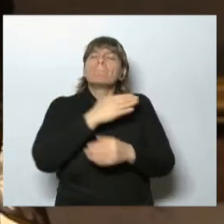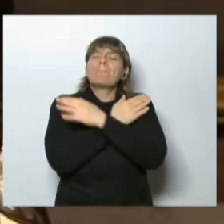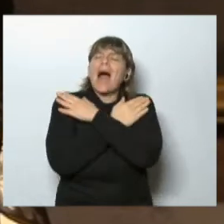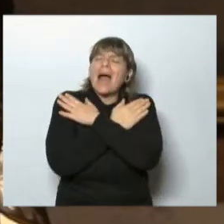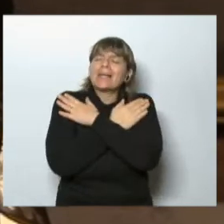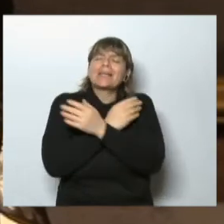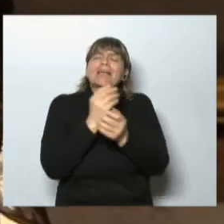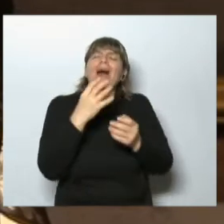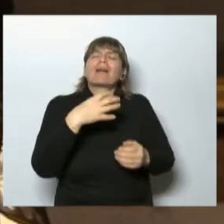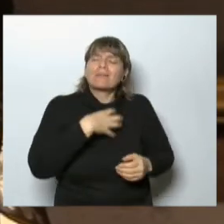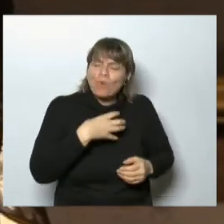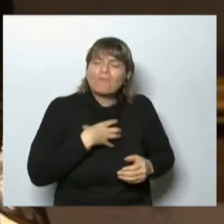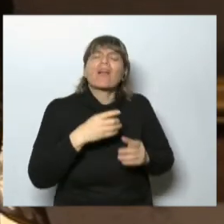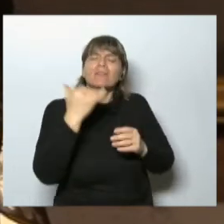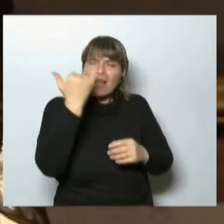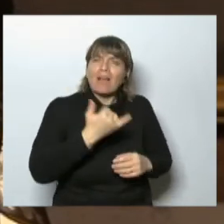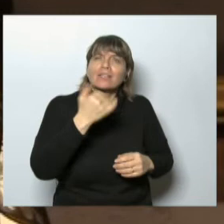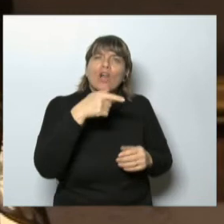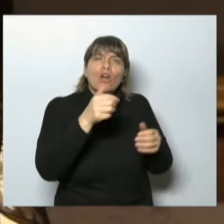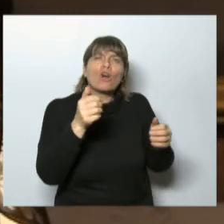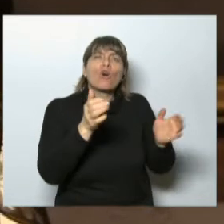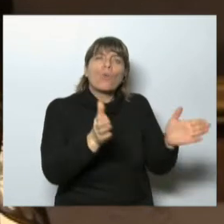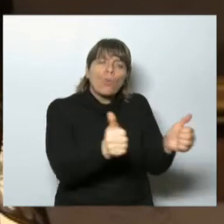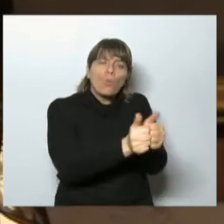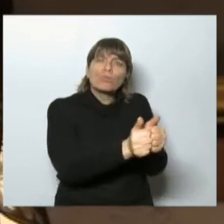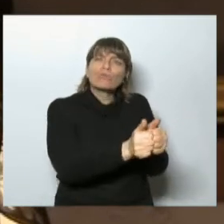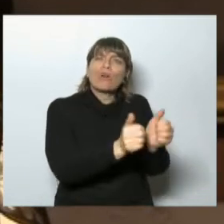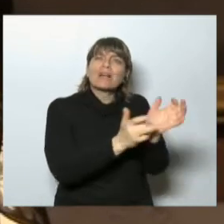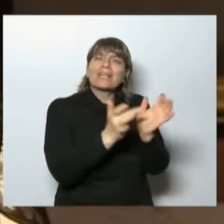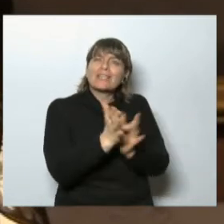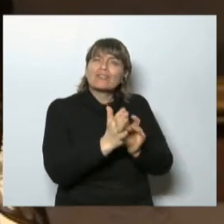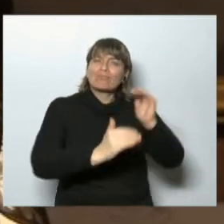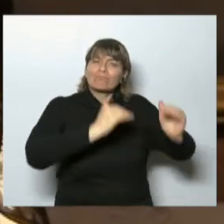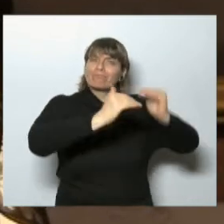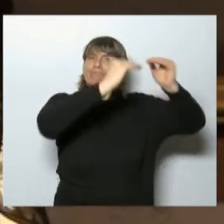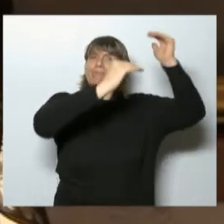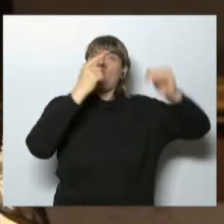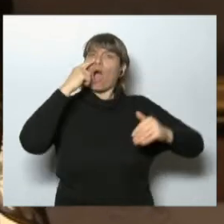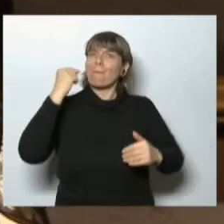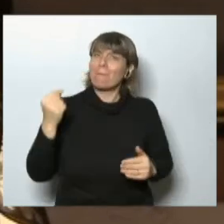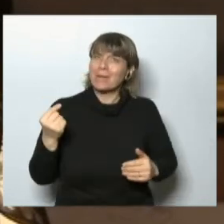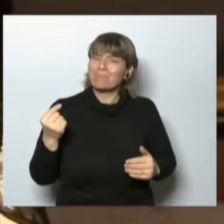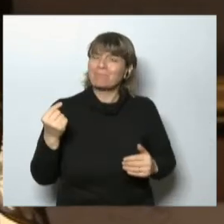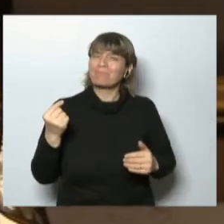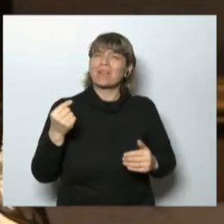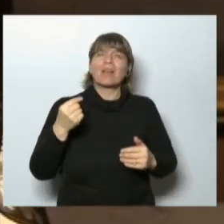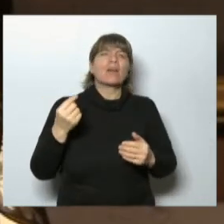María depositó su confianza, contigo Cristo se forjó como hombre.